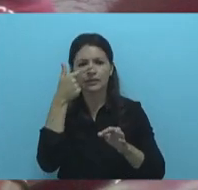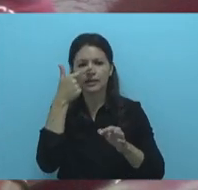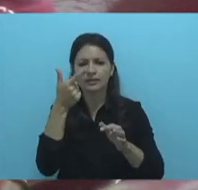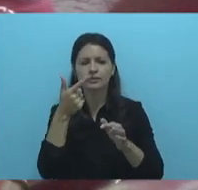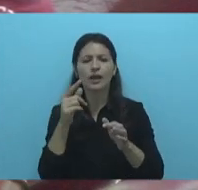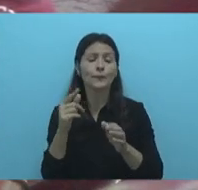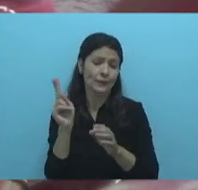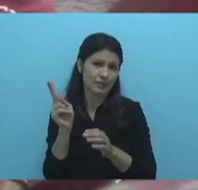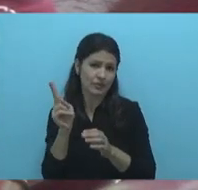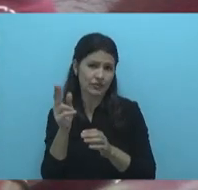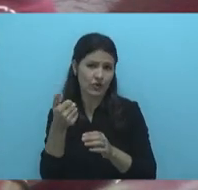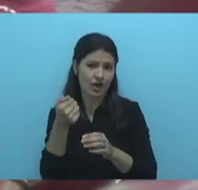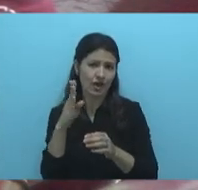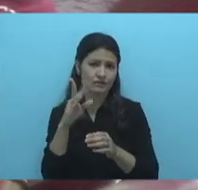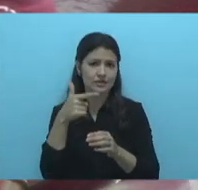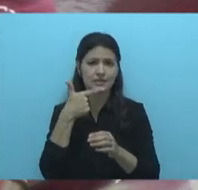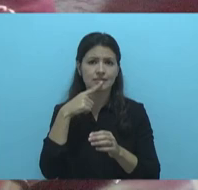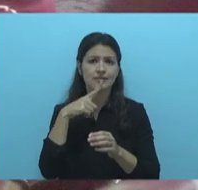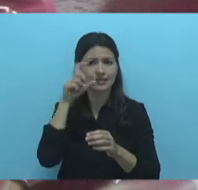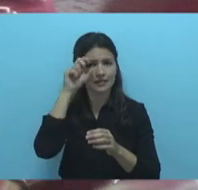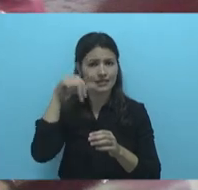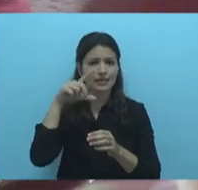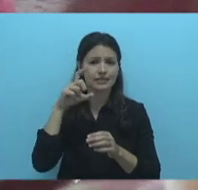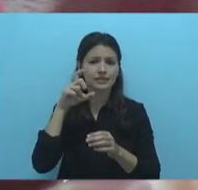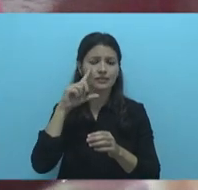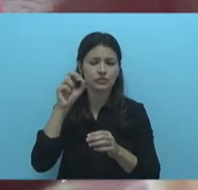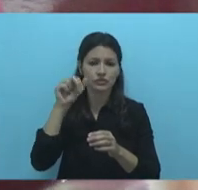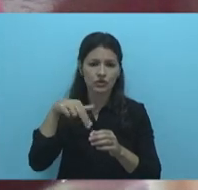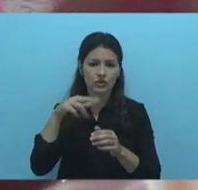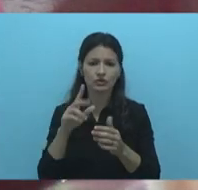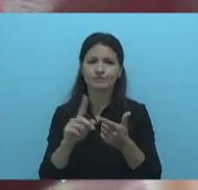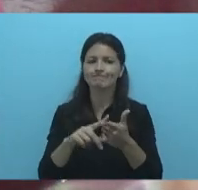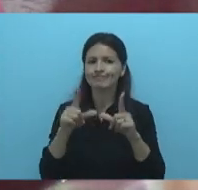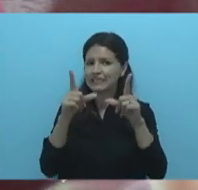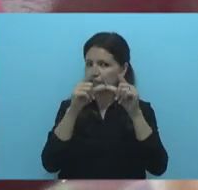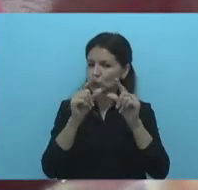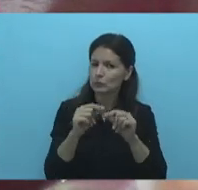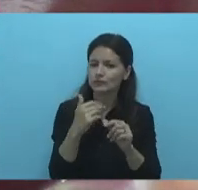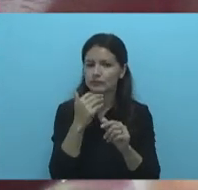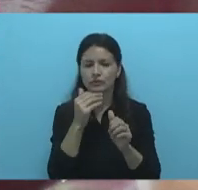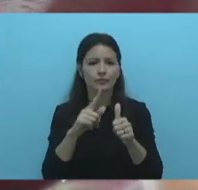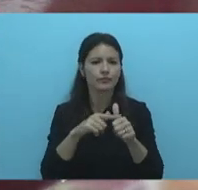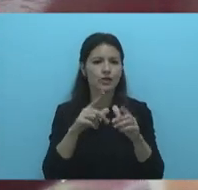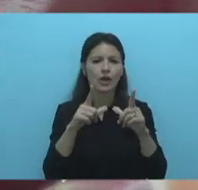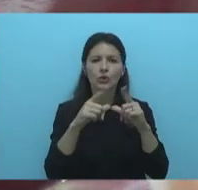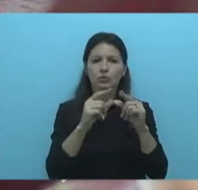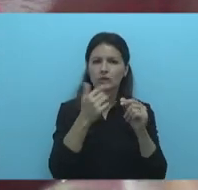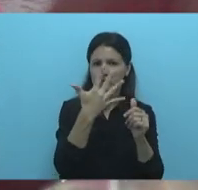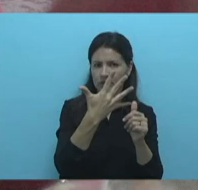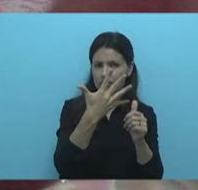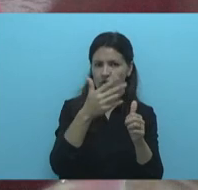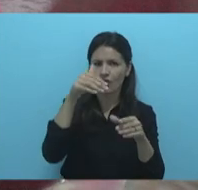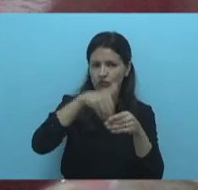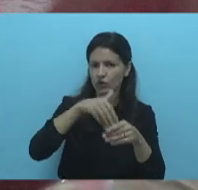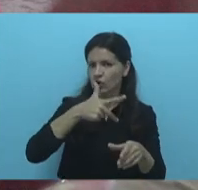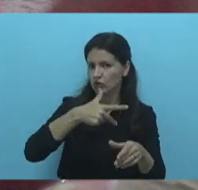plantear pedido de abstención. No sé si corresponden los números. Bueno, el número 5 lo voy a votar en